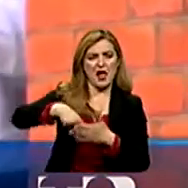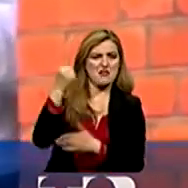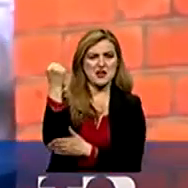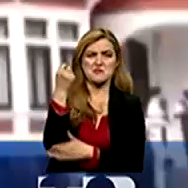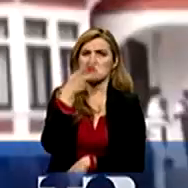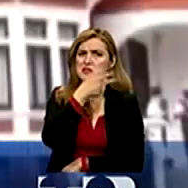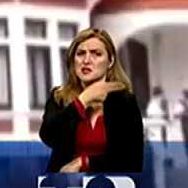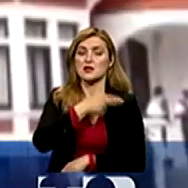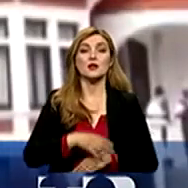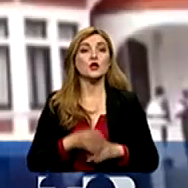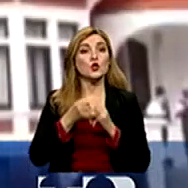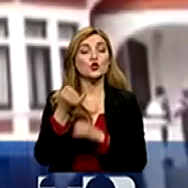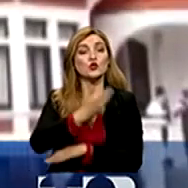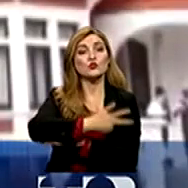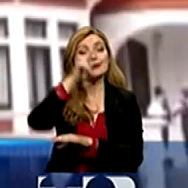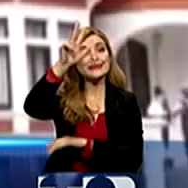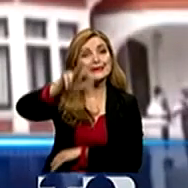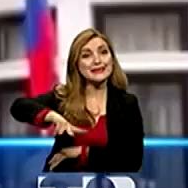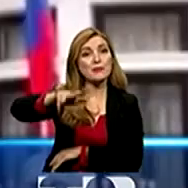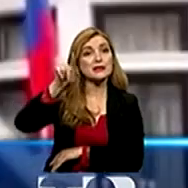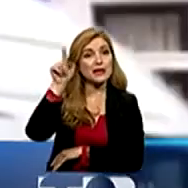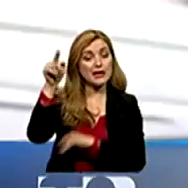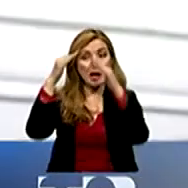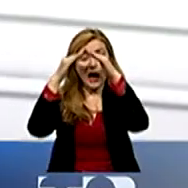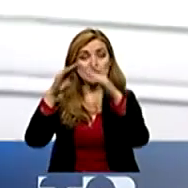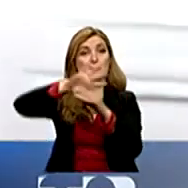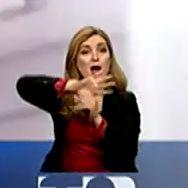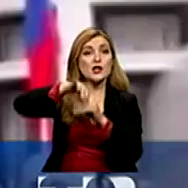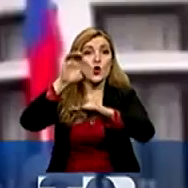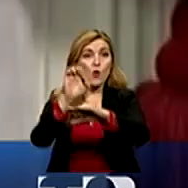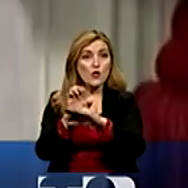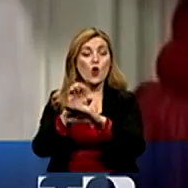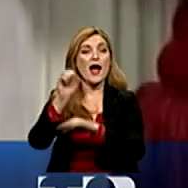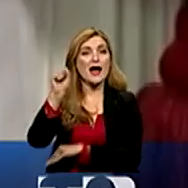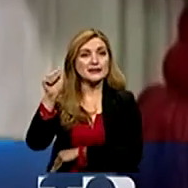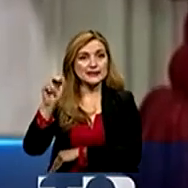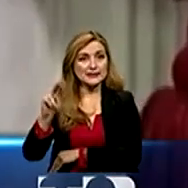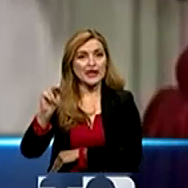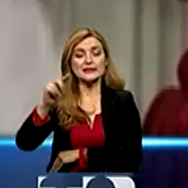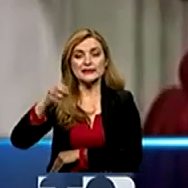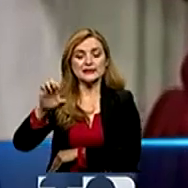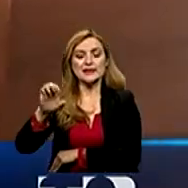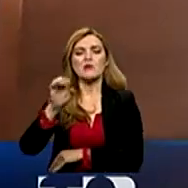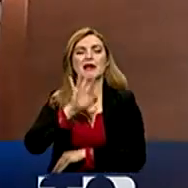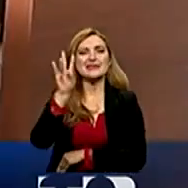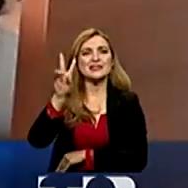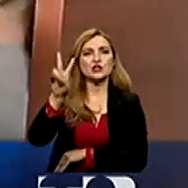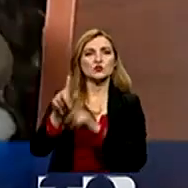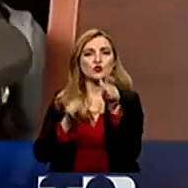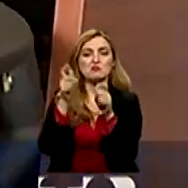derechos. Solo en los últimos 3 meses, Assange habría recibido más de 62 visitas.